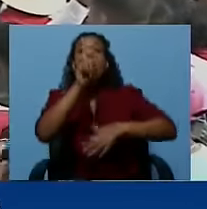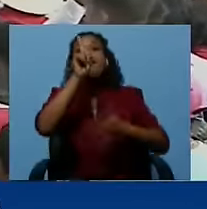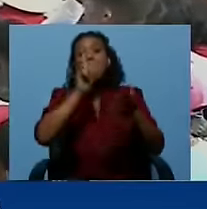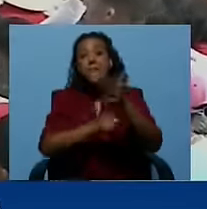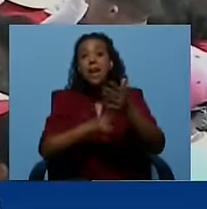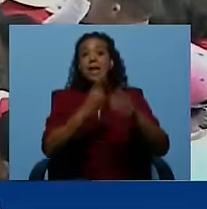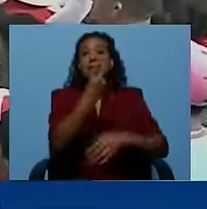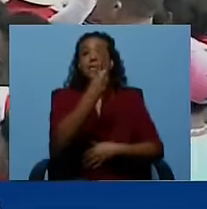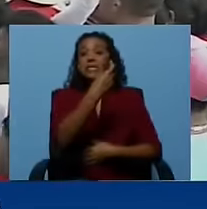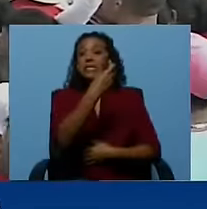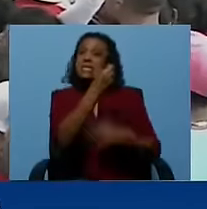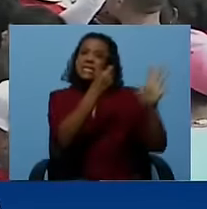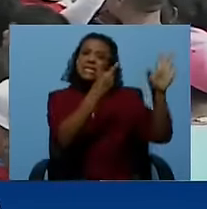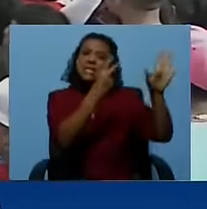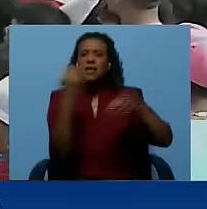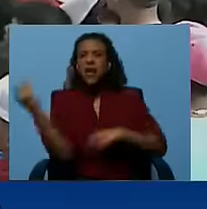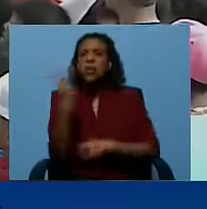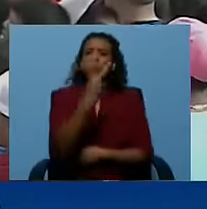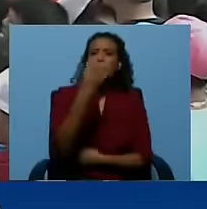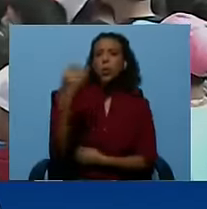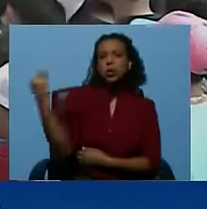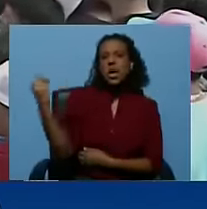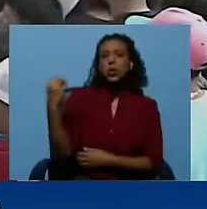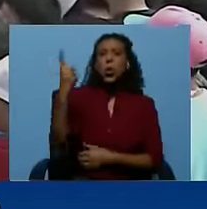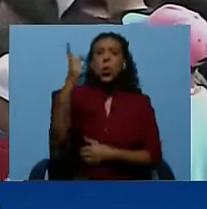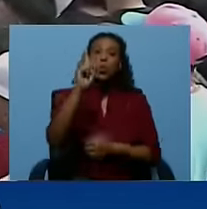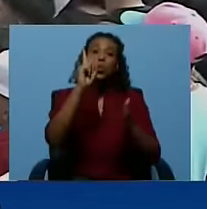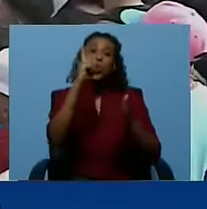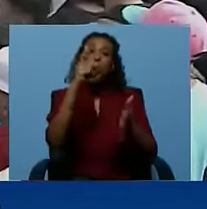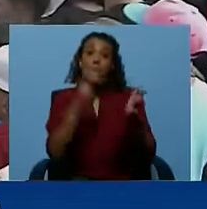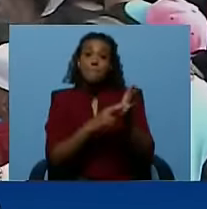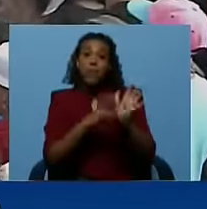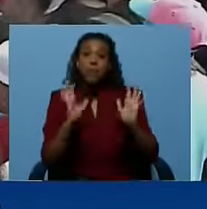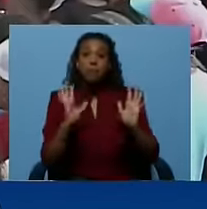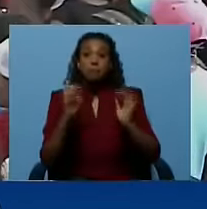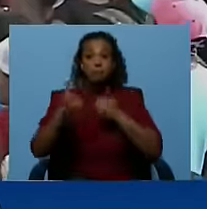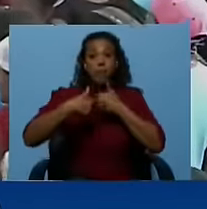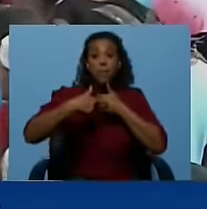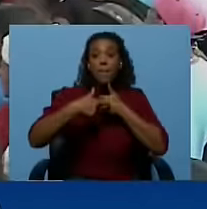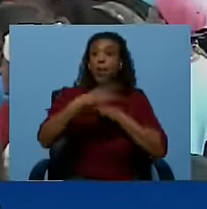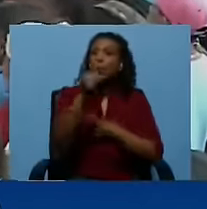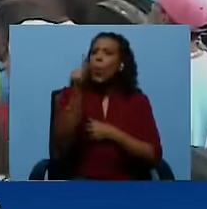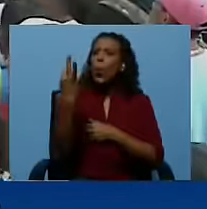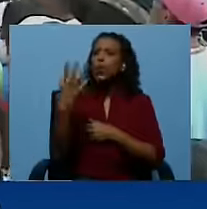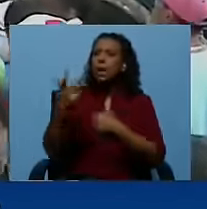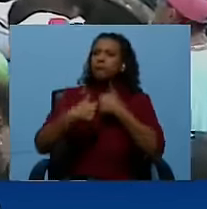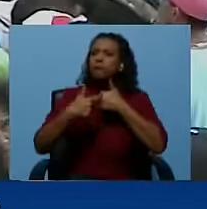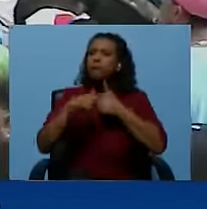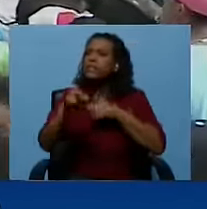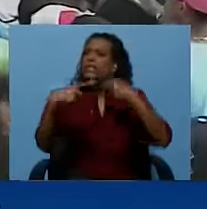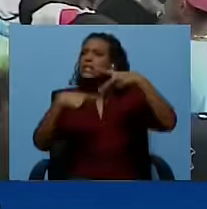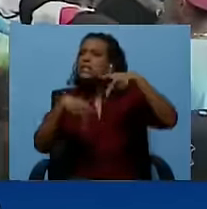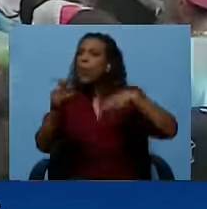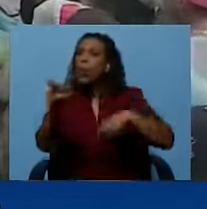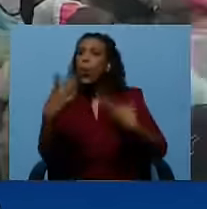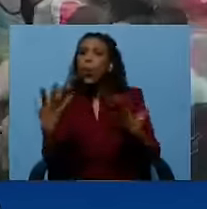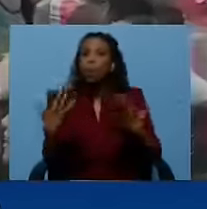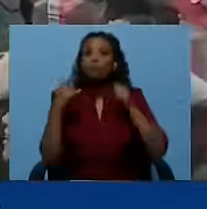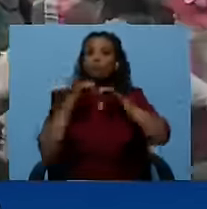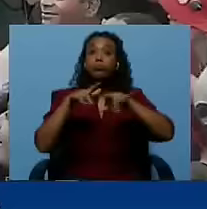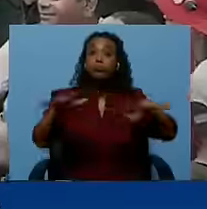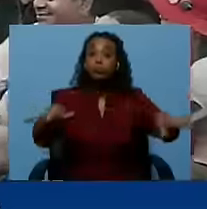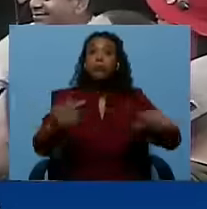1.700. ¿Tú? 200. 2.000. Coño, tienen bastante. ¿Tú cuántas tienes? Estás